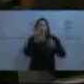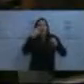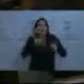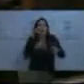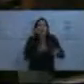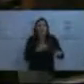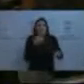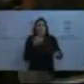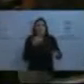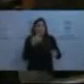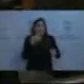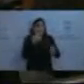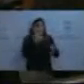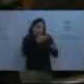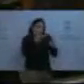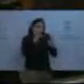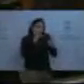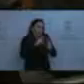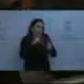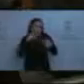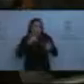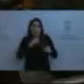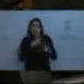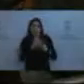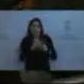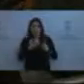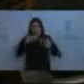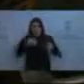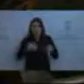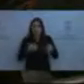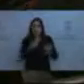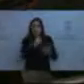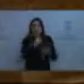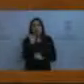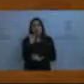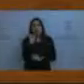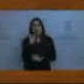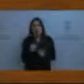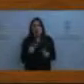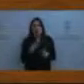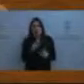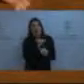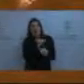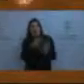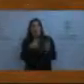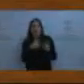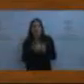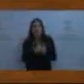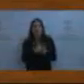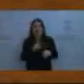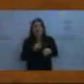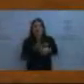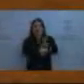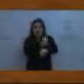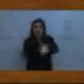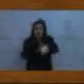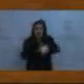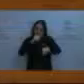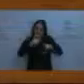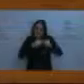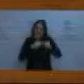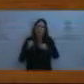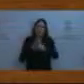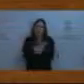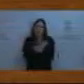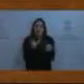estaría usted tranquilamente viendo cómo desobedece a su propio presupuesto y espera la desaparición de un deporte autóctono. Porque creo que es lo que están ustedes esperando. Usted